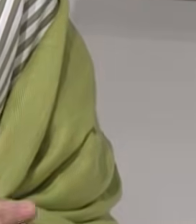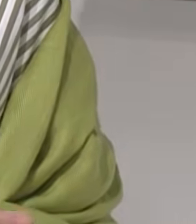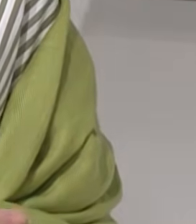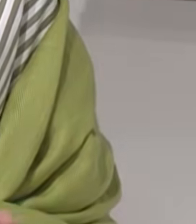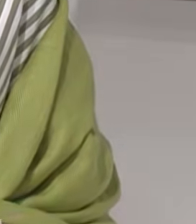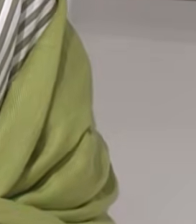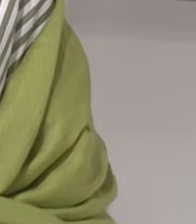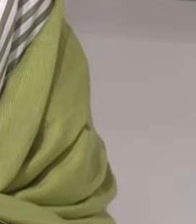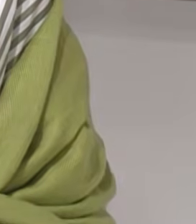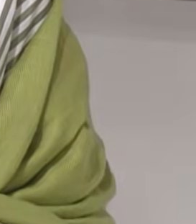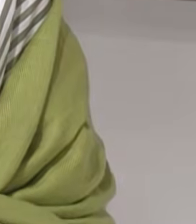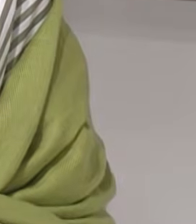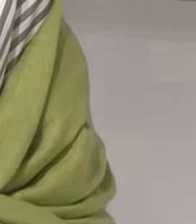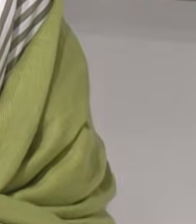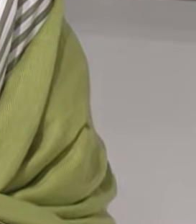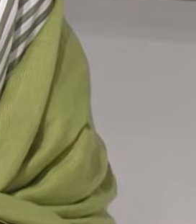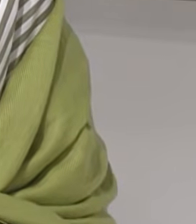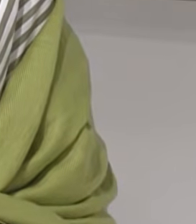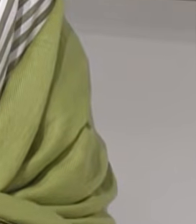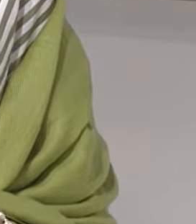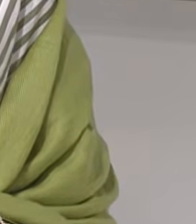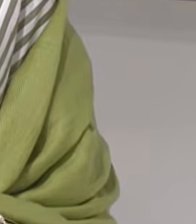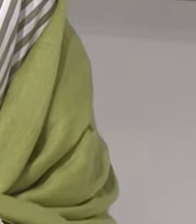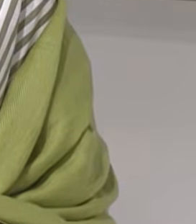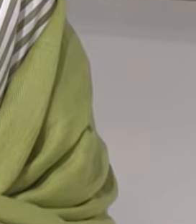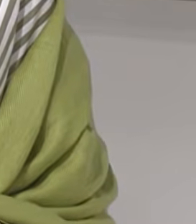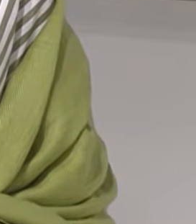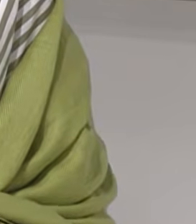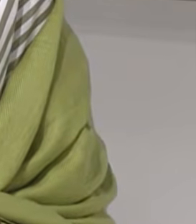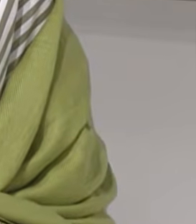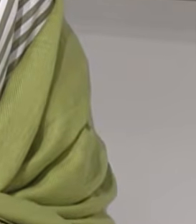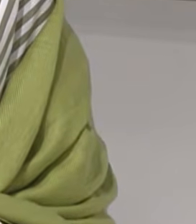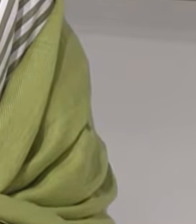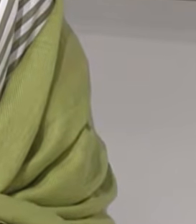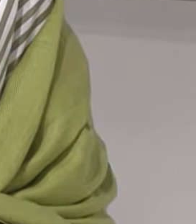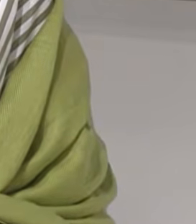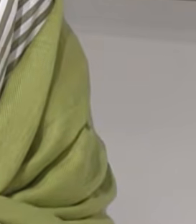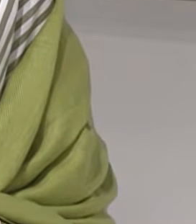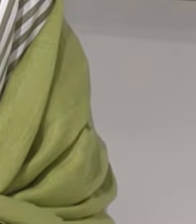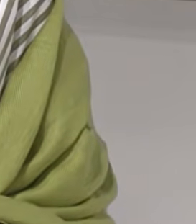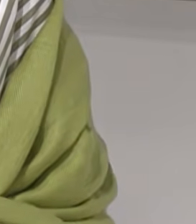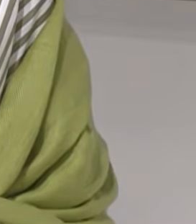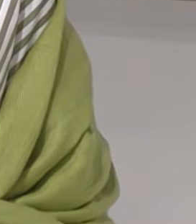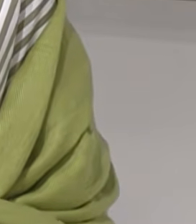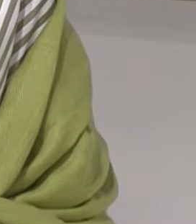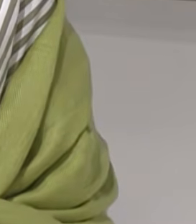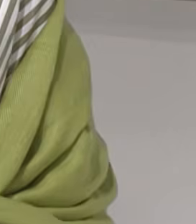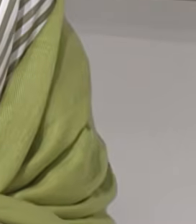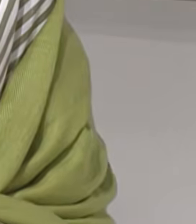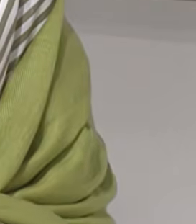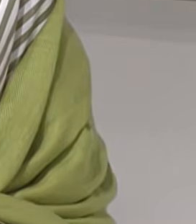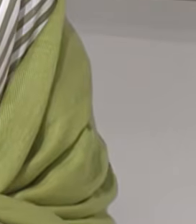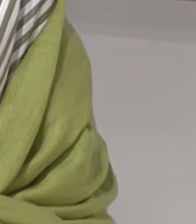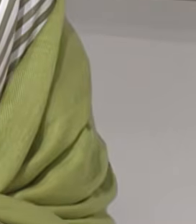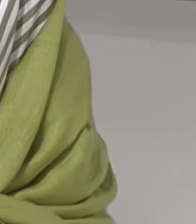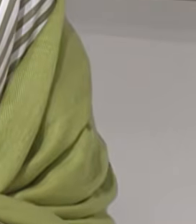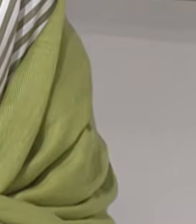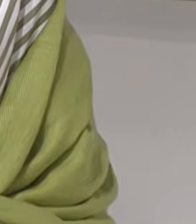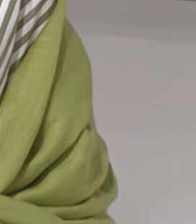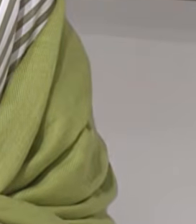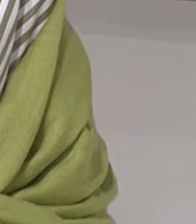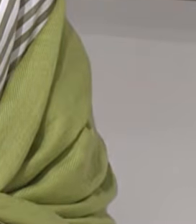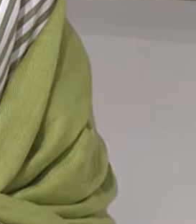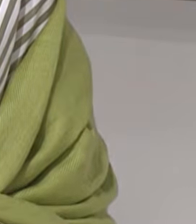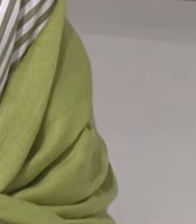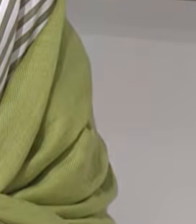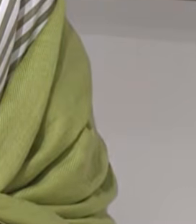que sean muchos. Hoy no ha sido un día tan grave en el tema eléctrico. Lo que está haciendo aquí en la capital cubana es que está